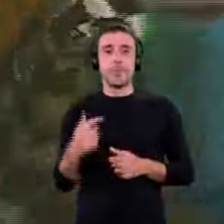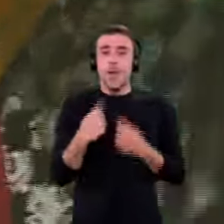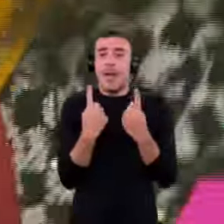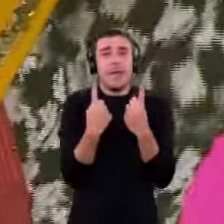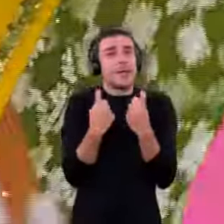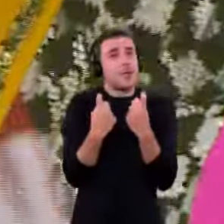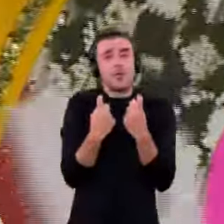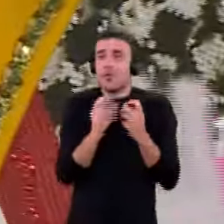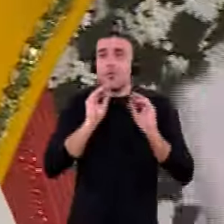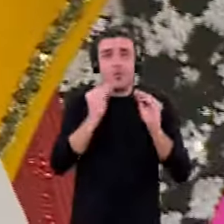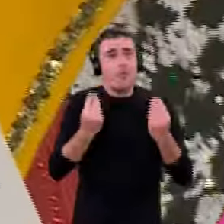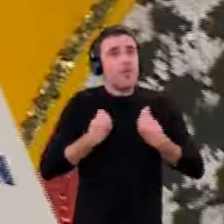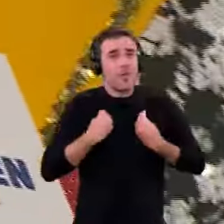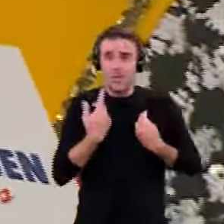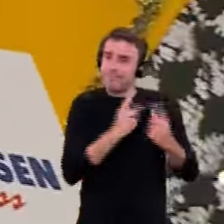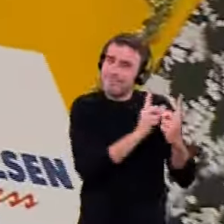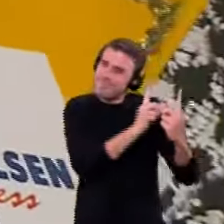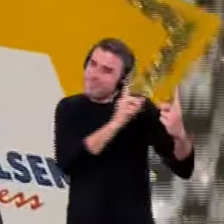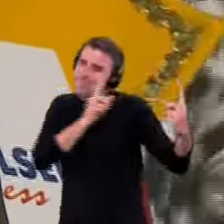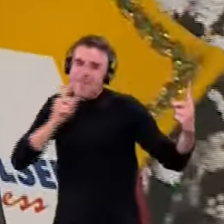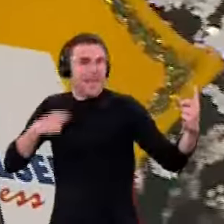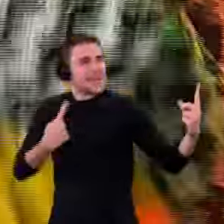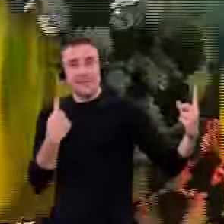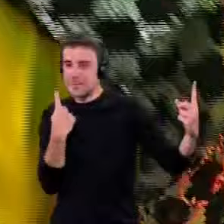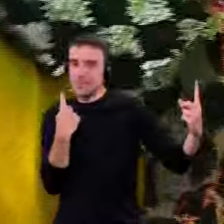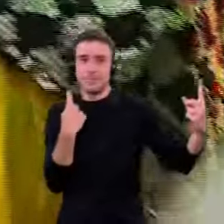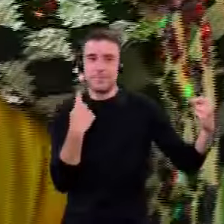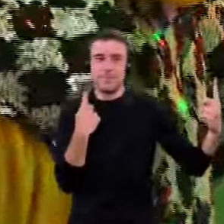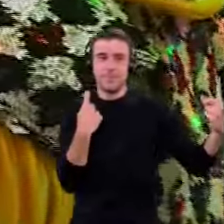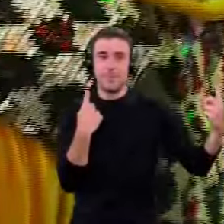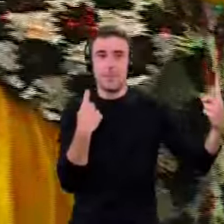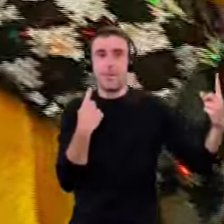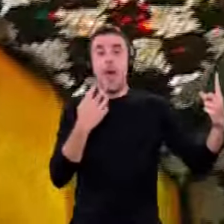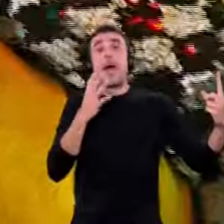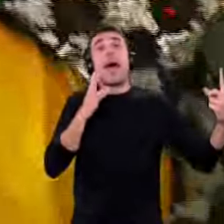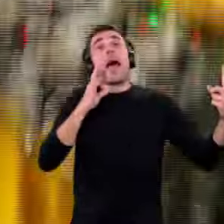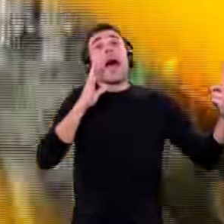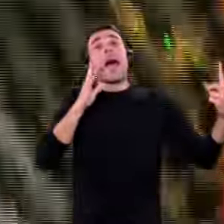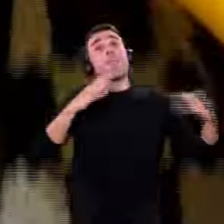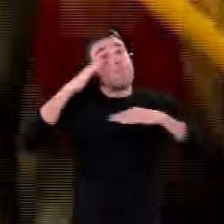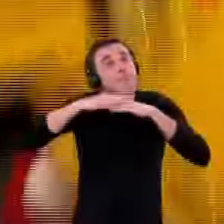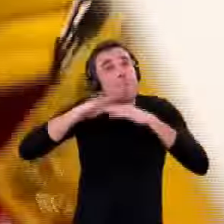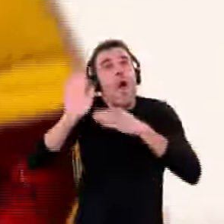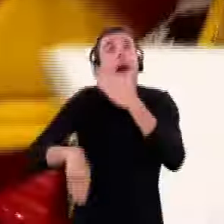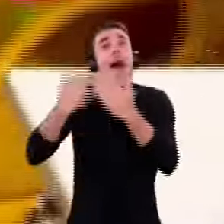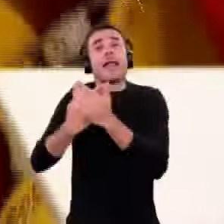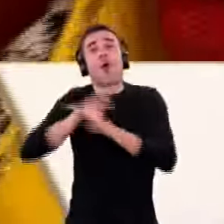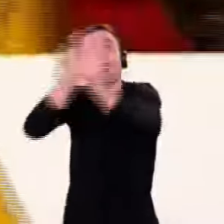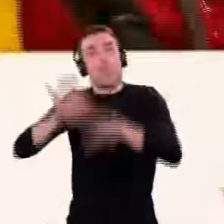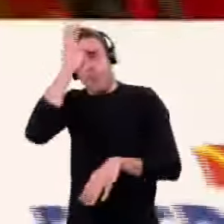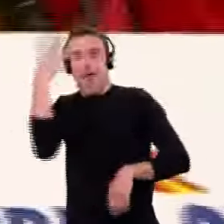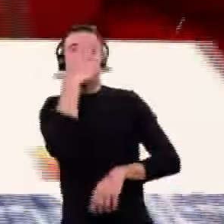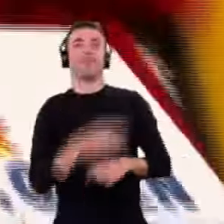Necesito alejarme de tu vida, al menos hasta el domingo de